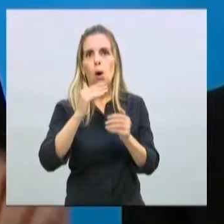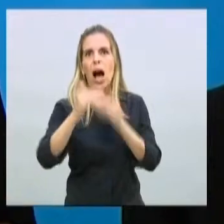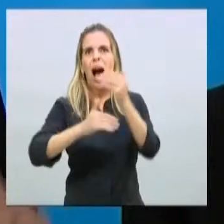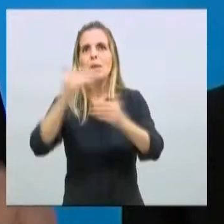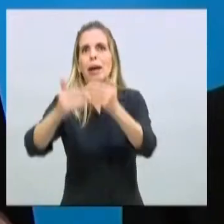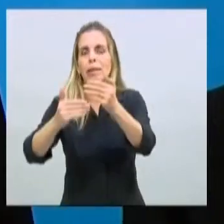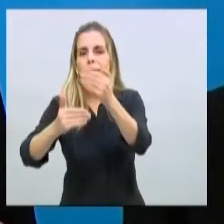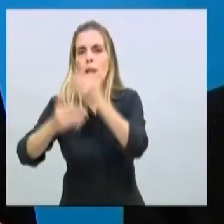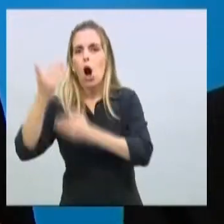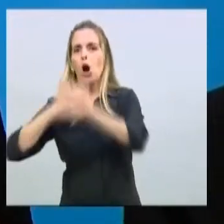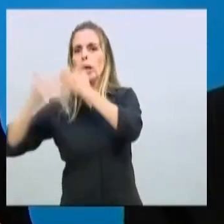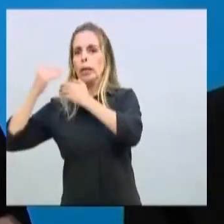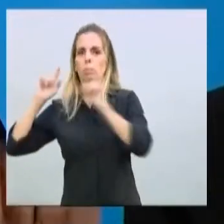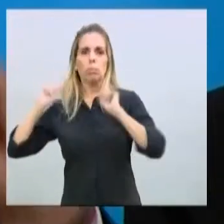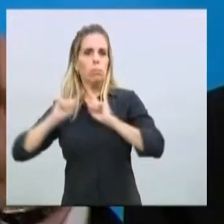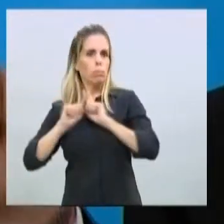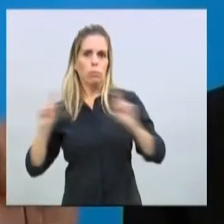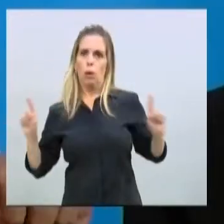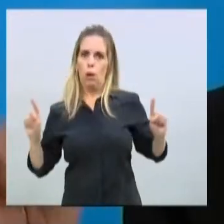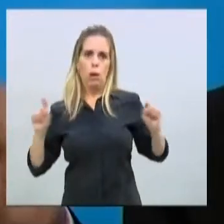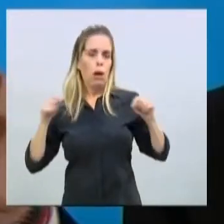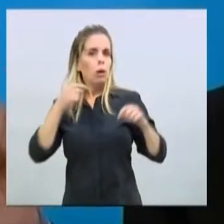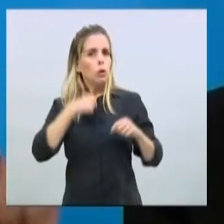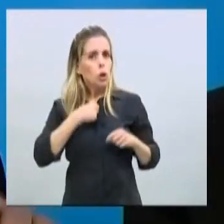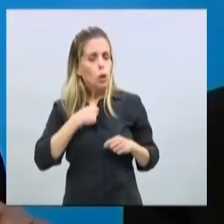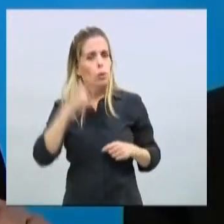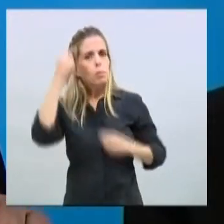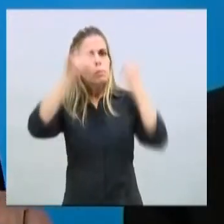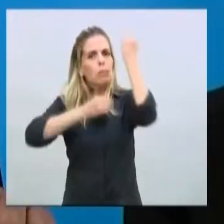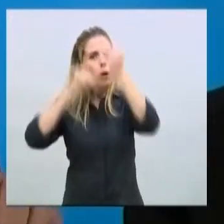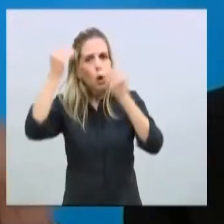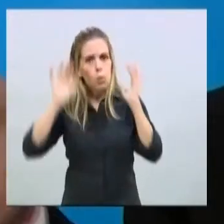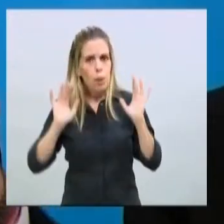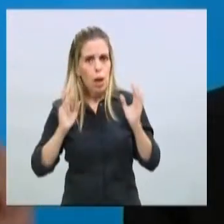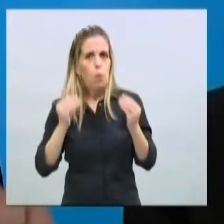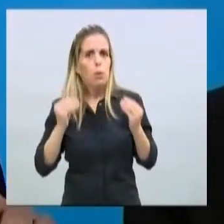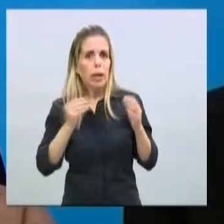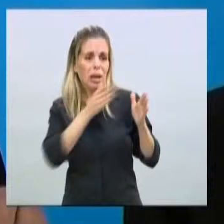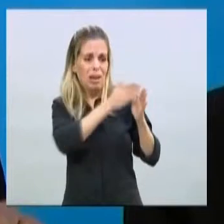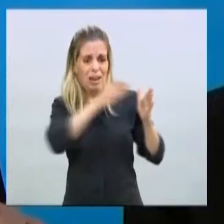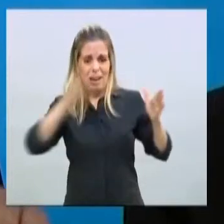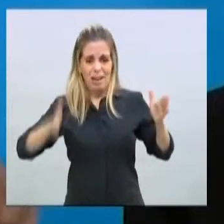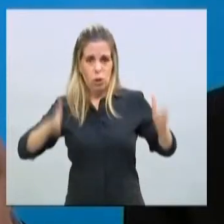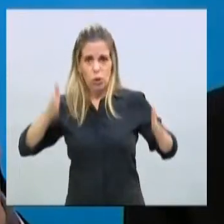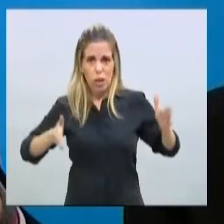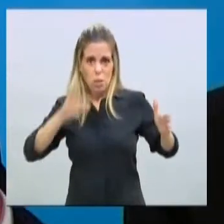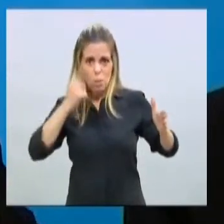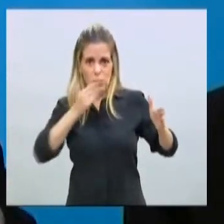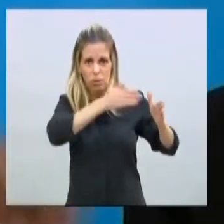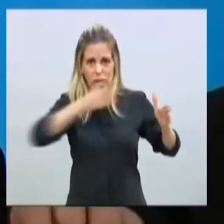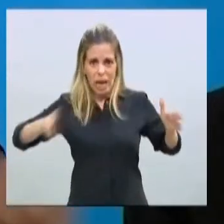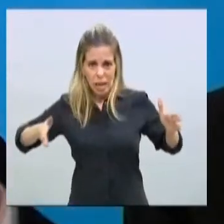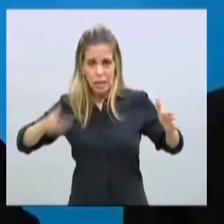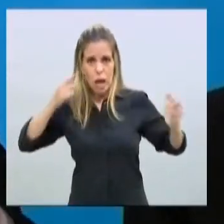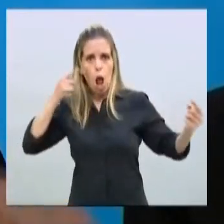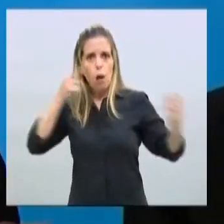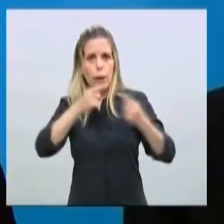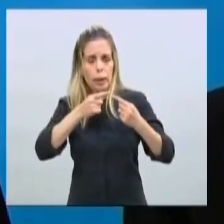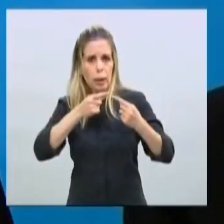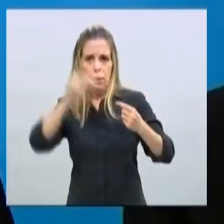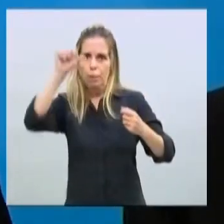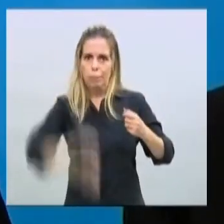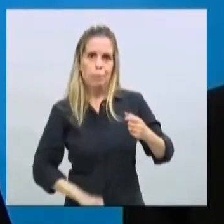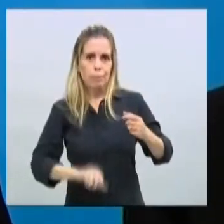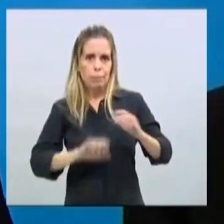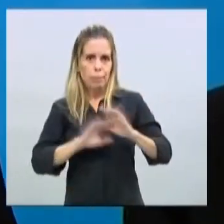es trabajar con seriedad. El objetivo no se ha podido lograr, insisto, son ingentes los esfuerzos